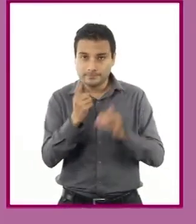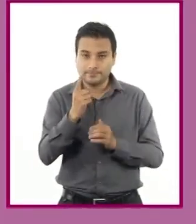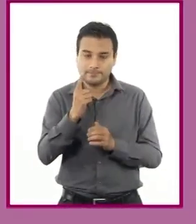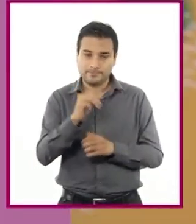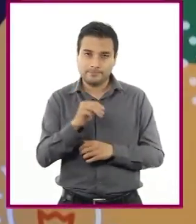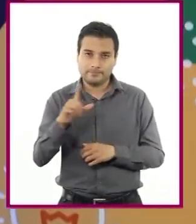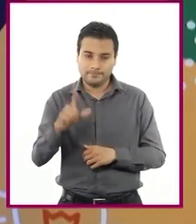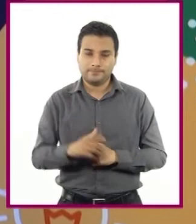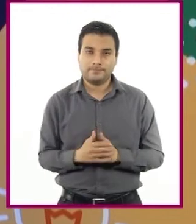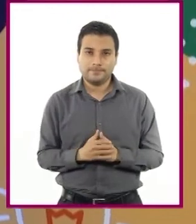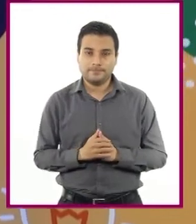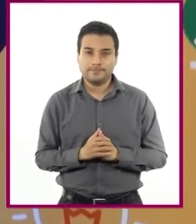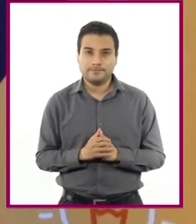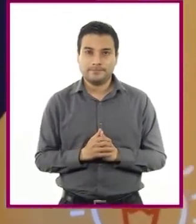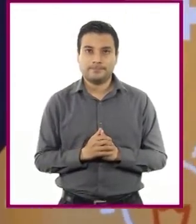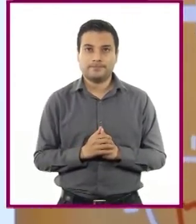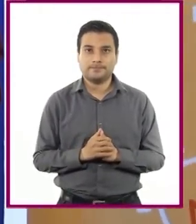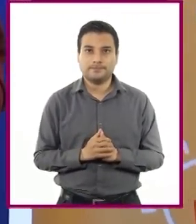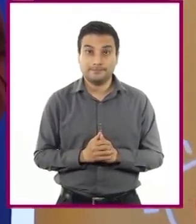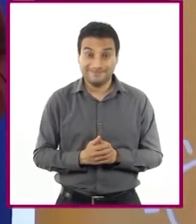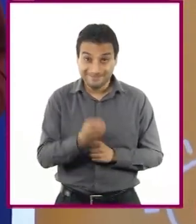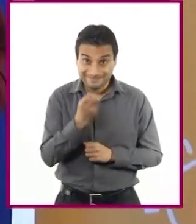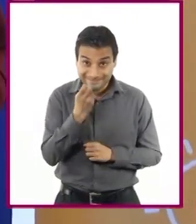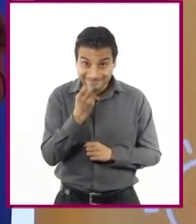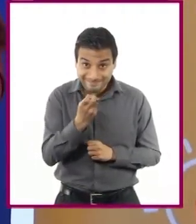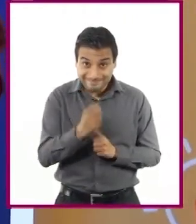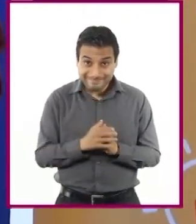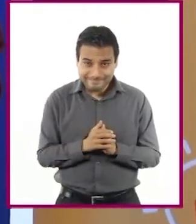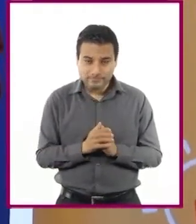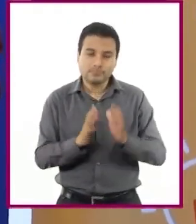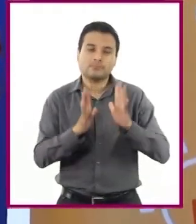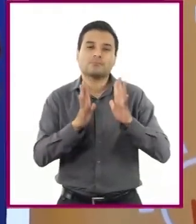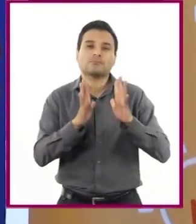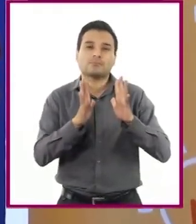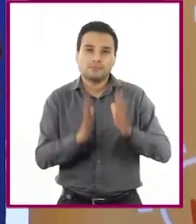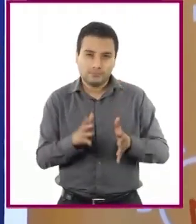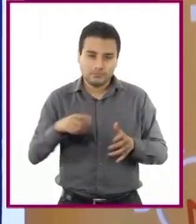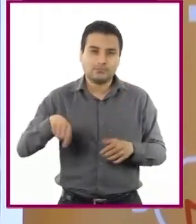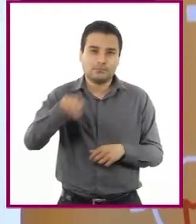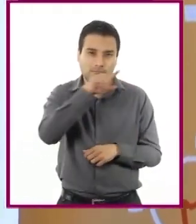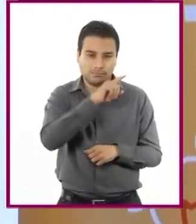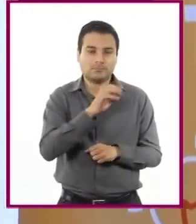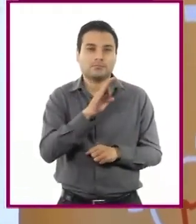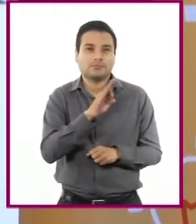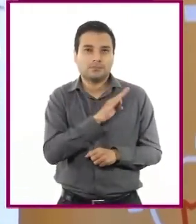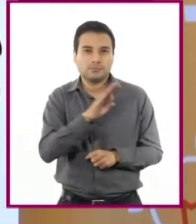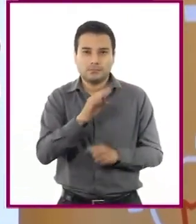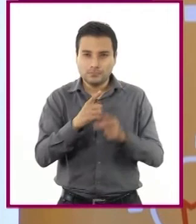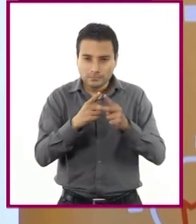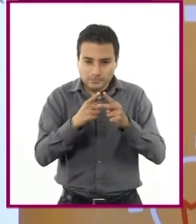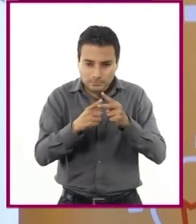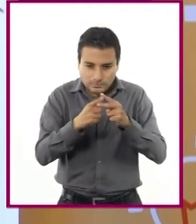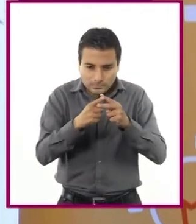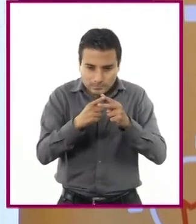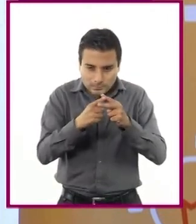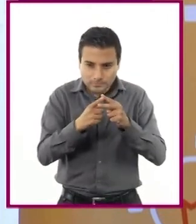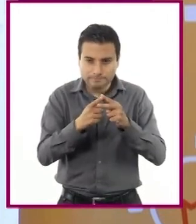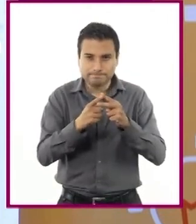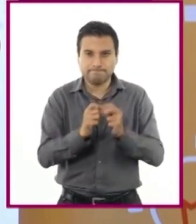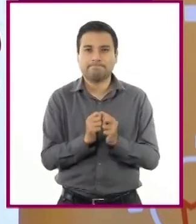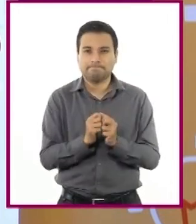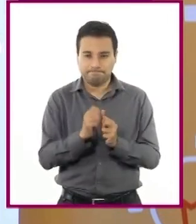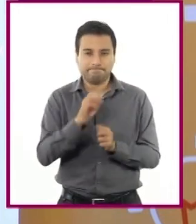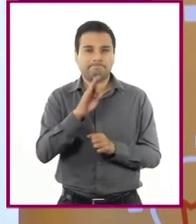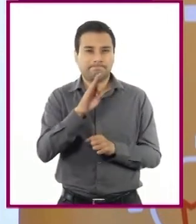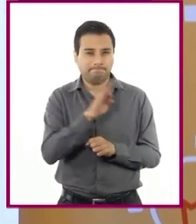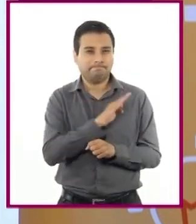mililitro. Con esta información ya podemos hacer algunos cálculos para resolver problemas y